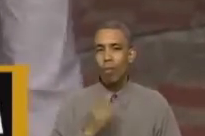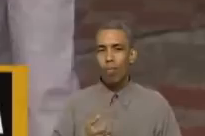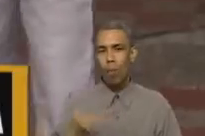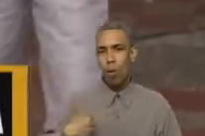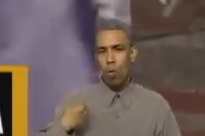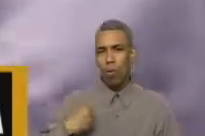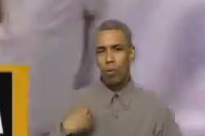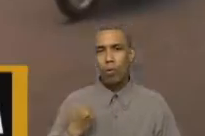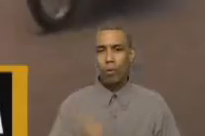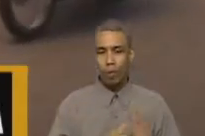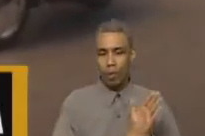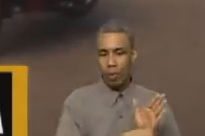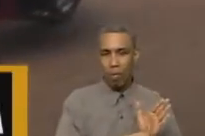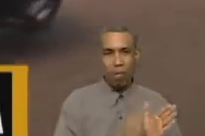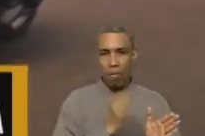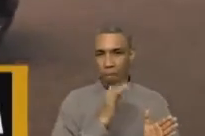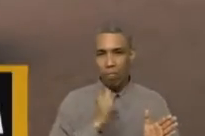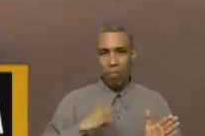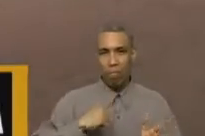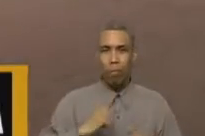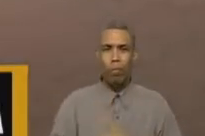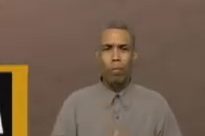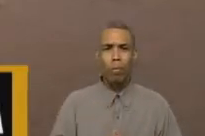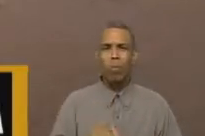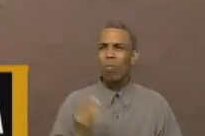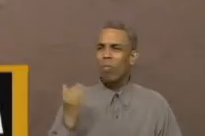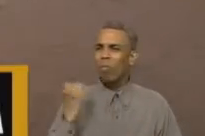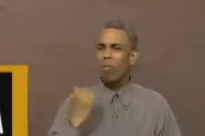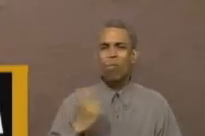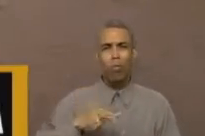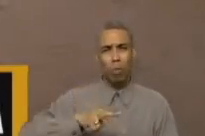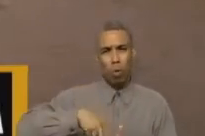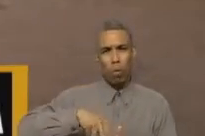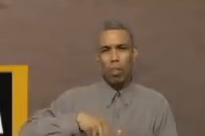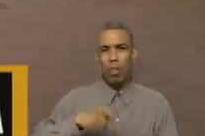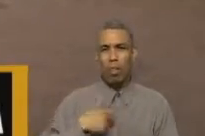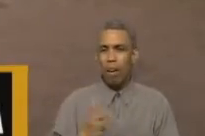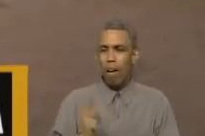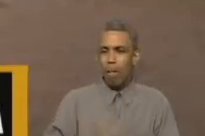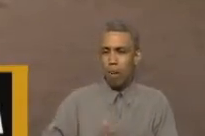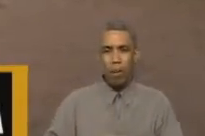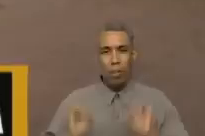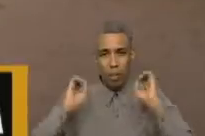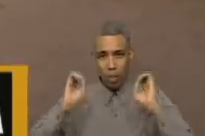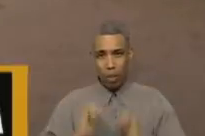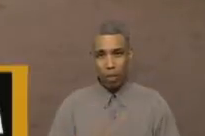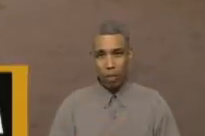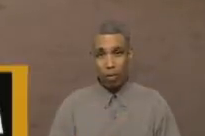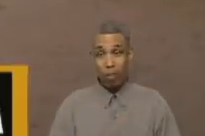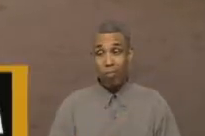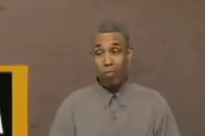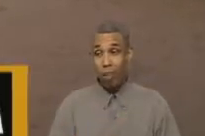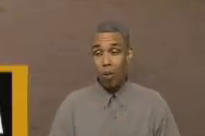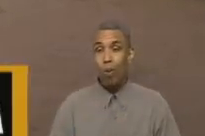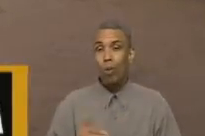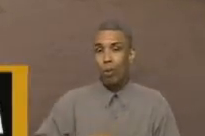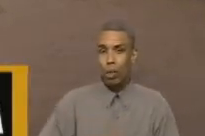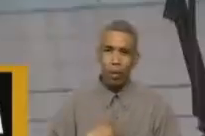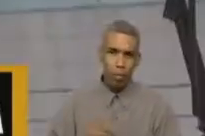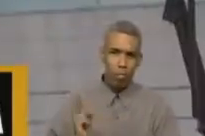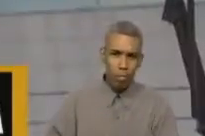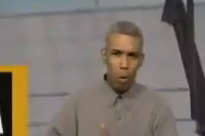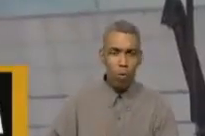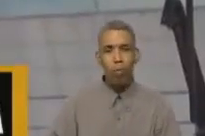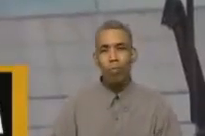presentaban este tipo de homicidios desde hace aproximadamente 2 meses y medio. Esta es entonces la información que nosotros le